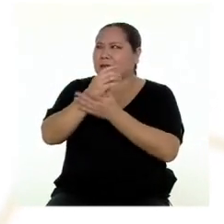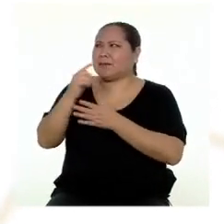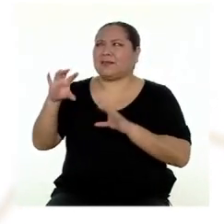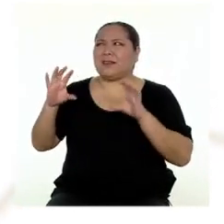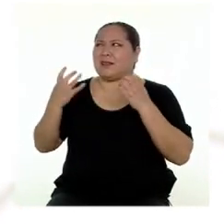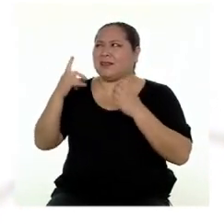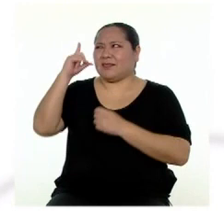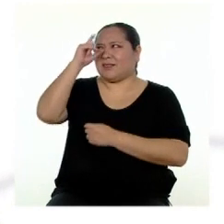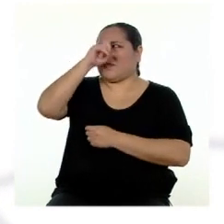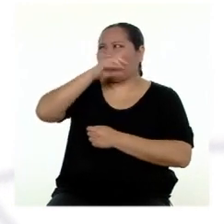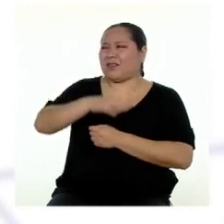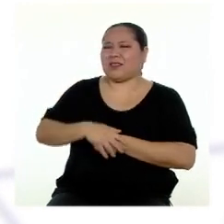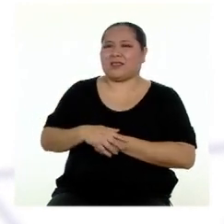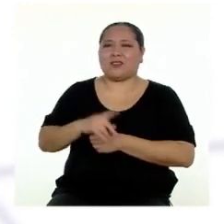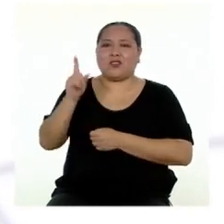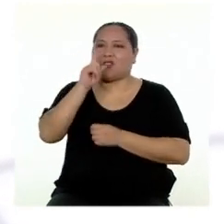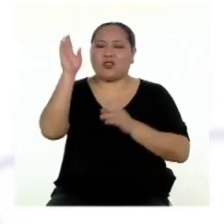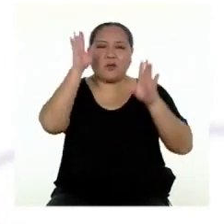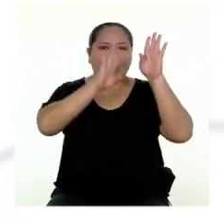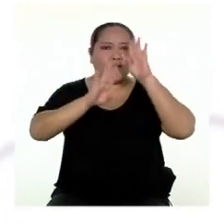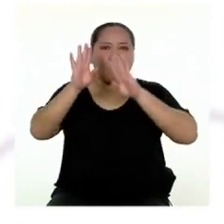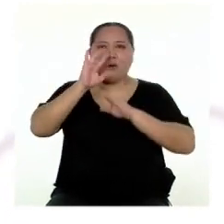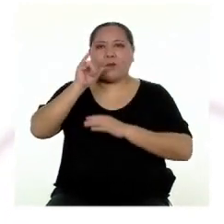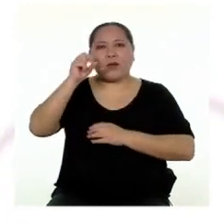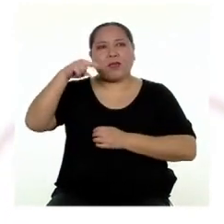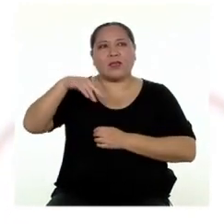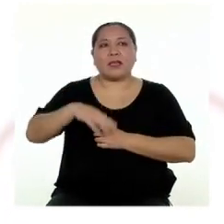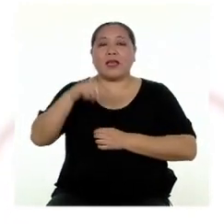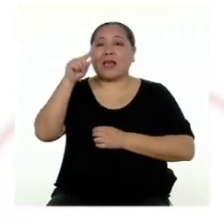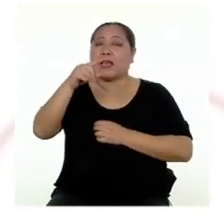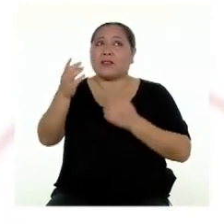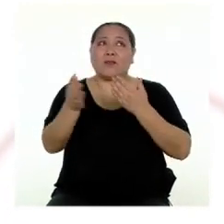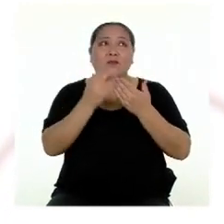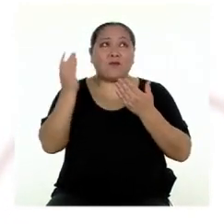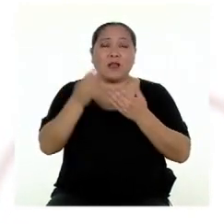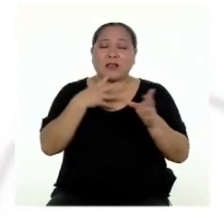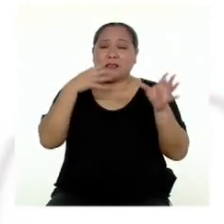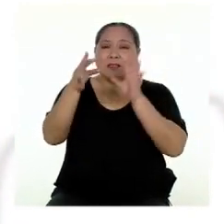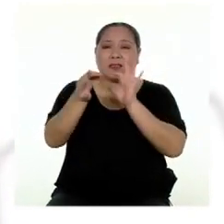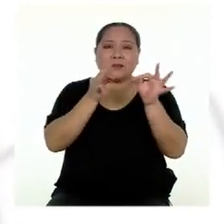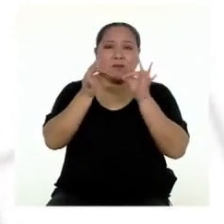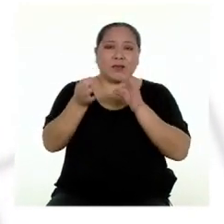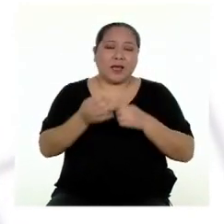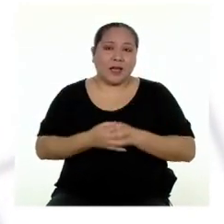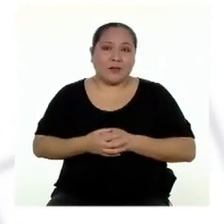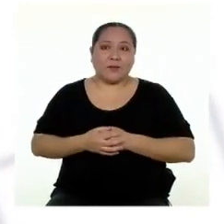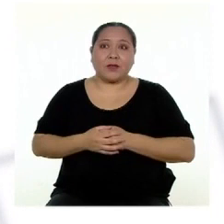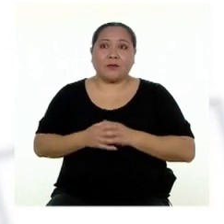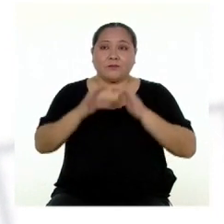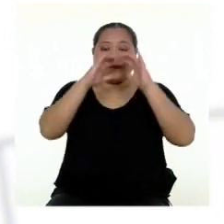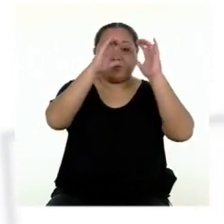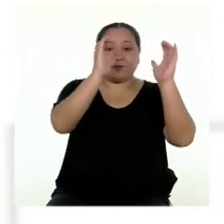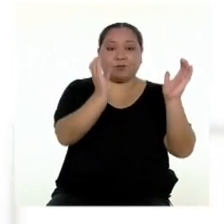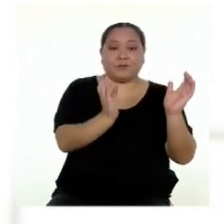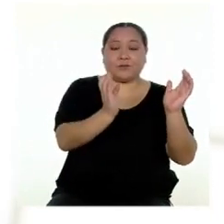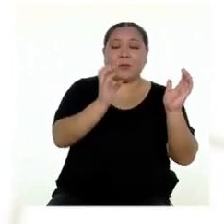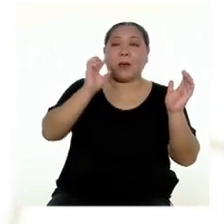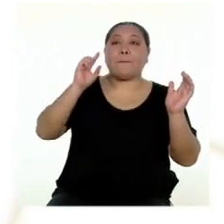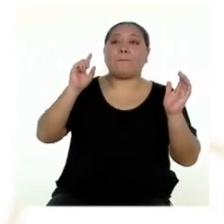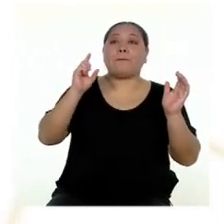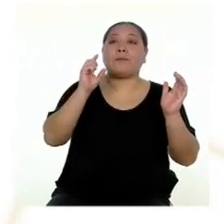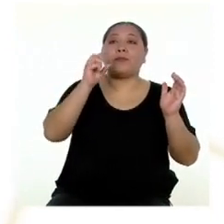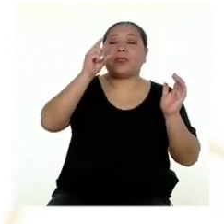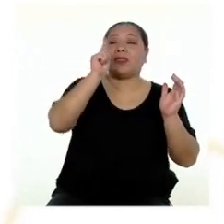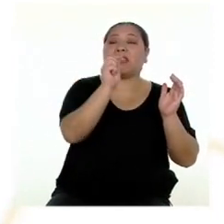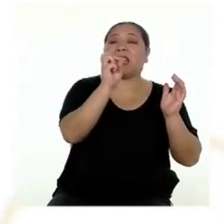complicada, profesora. No te preocupes, Yanira. Es algo muy sencillo de explicar. Dentro de un término de primer grado hay